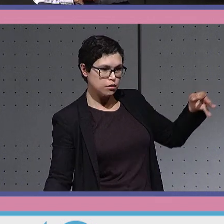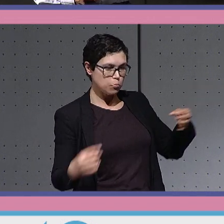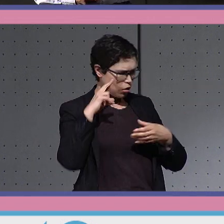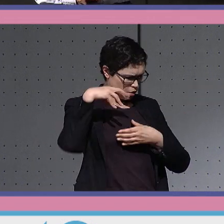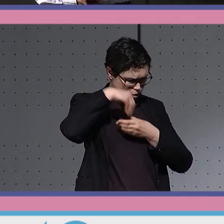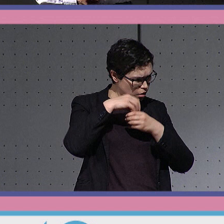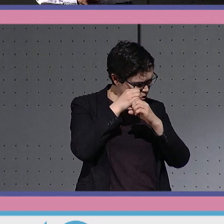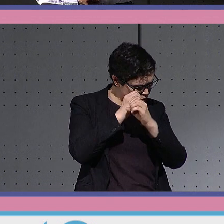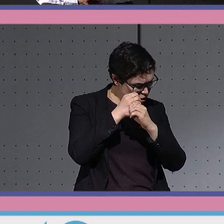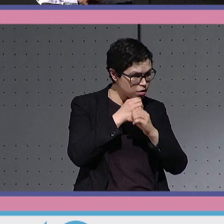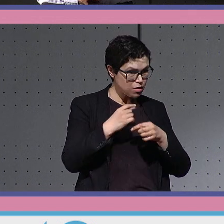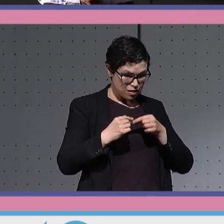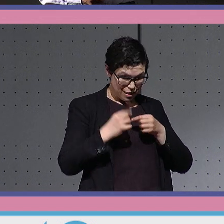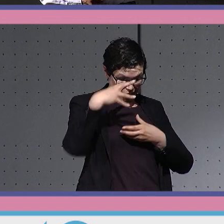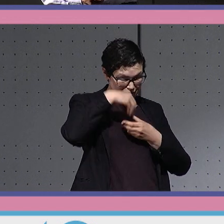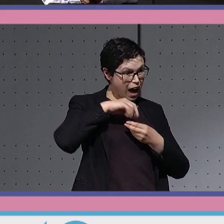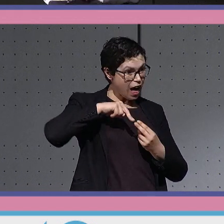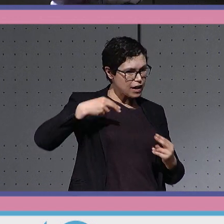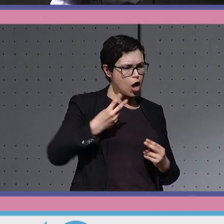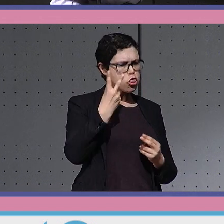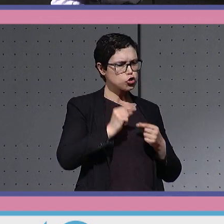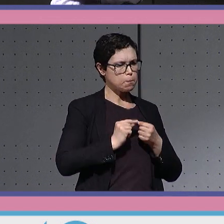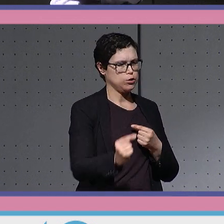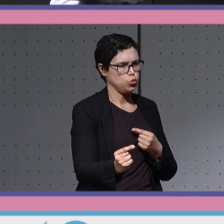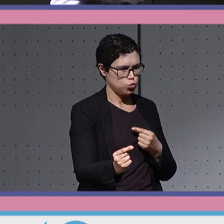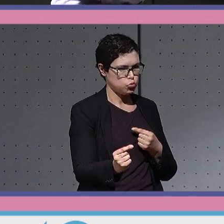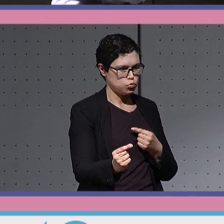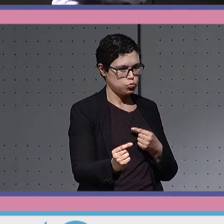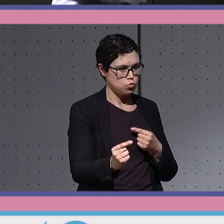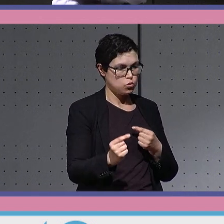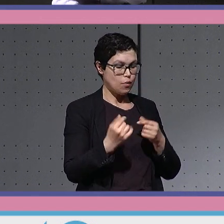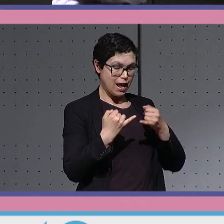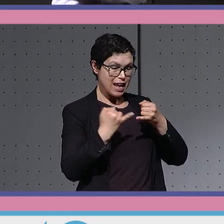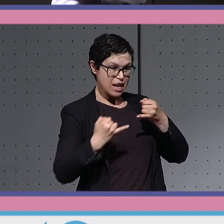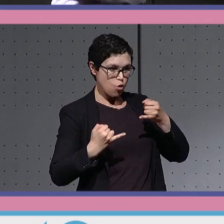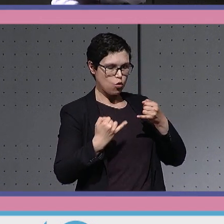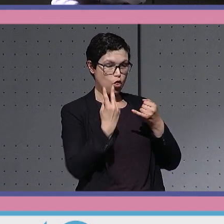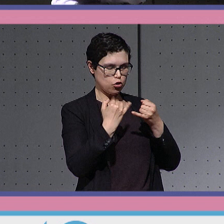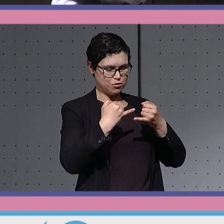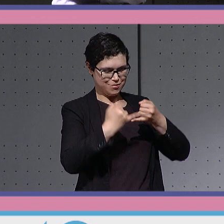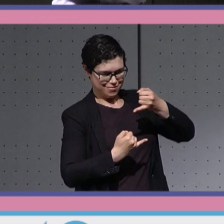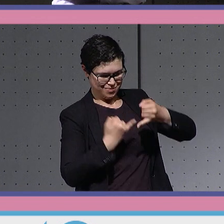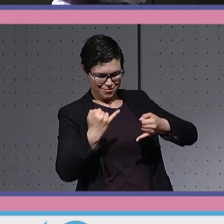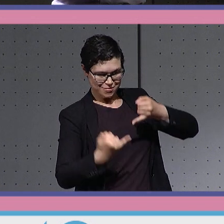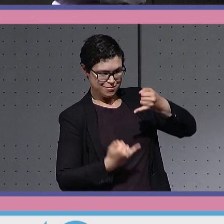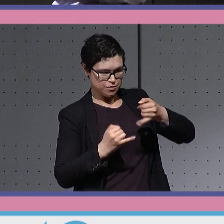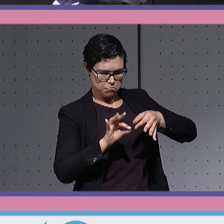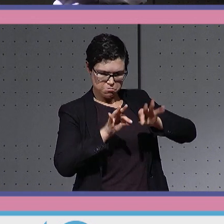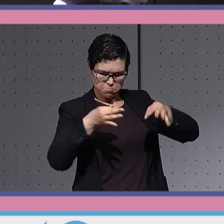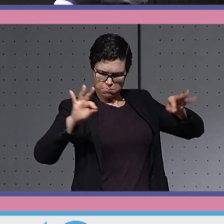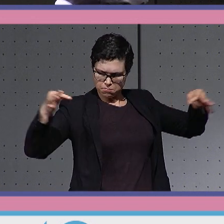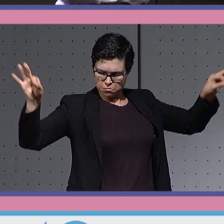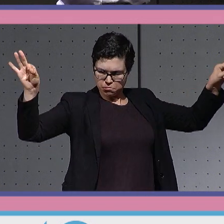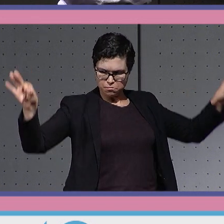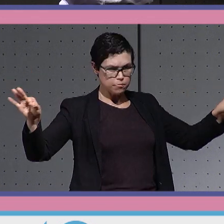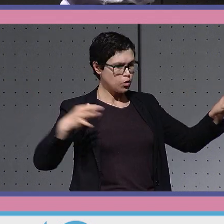mide casi 2 metros. Y son como 2 hilos enrollados que se pueden separar. Cuando la célula se divide,